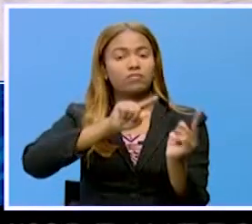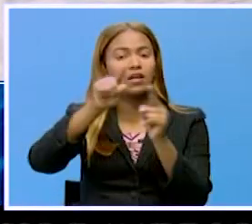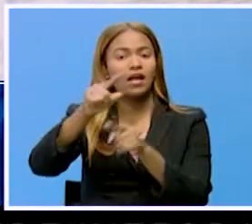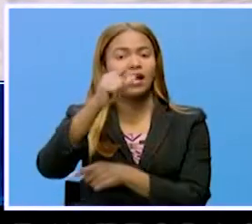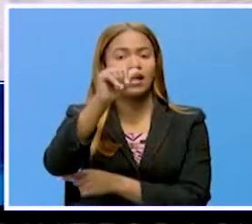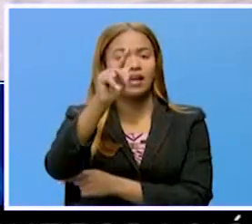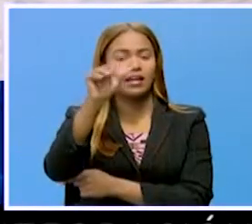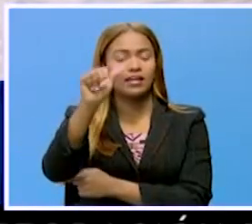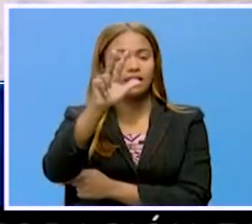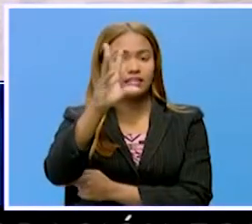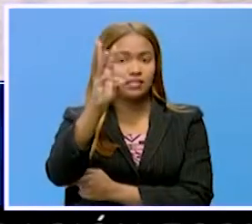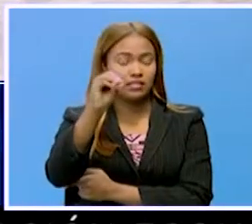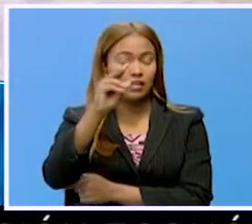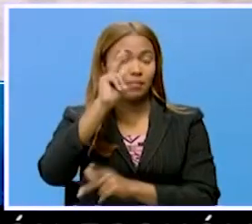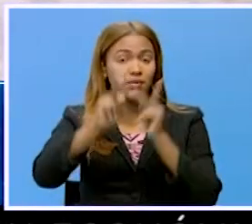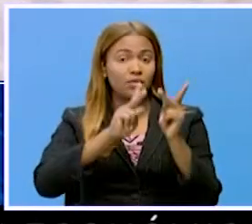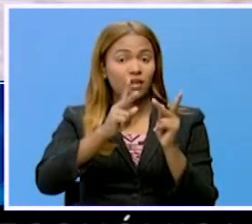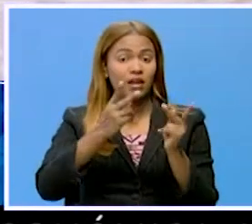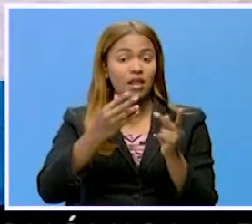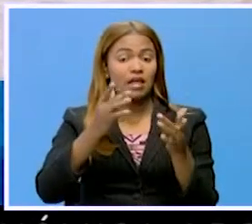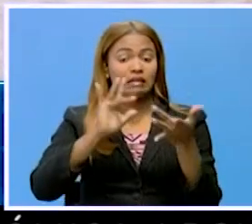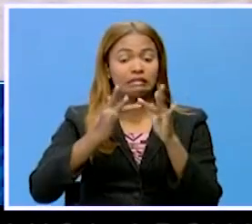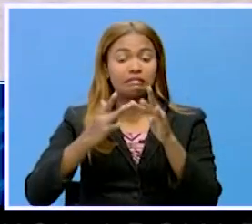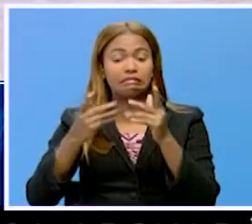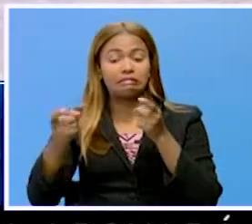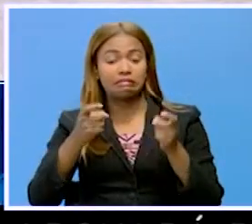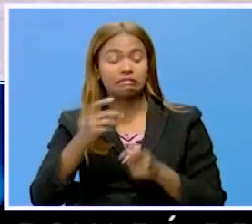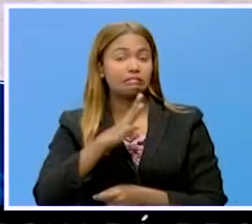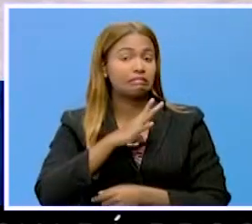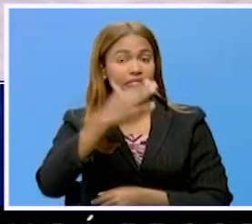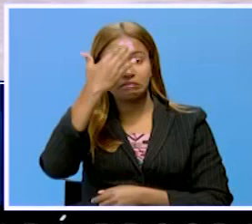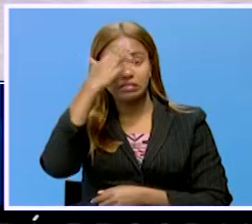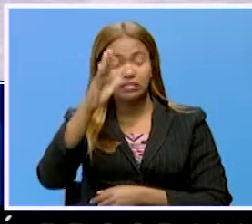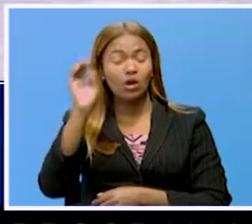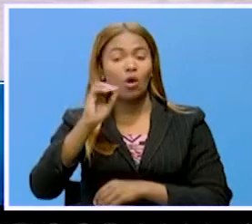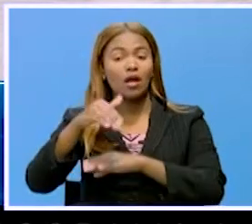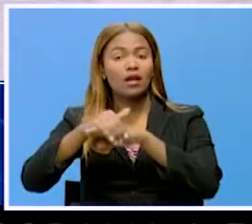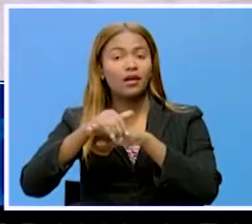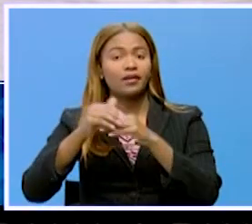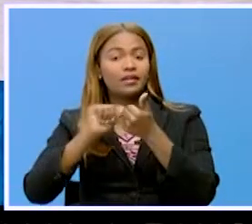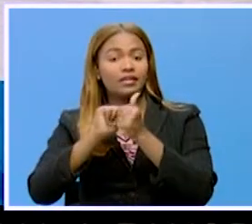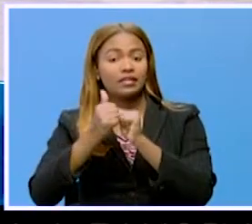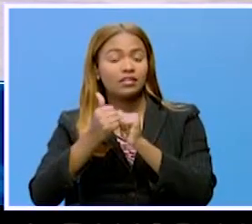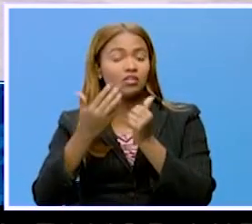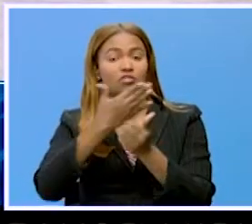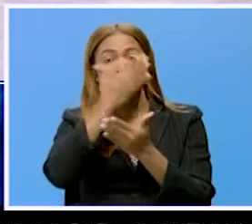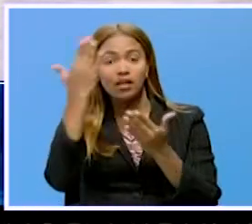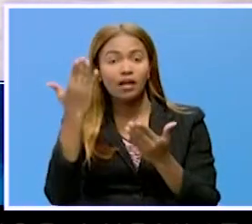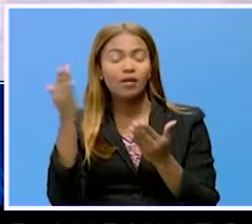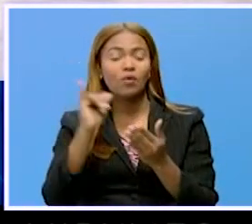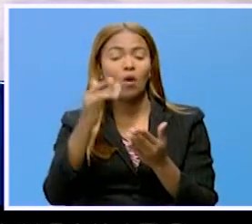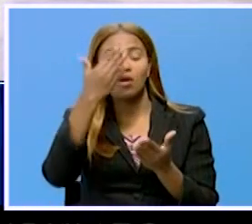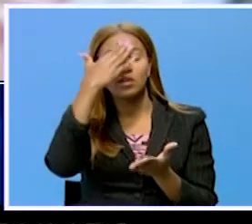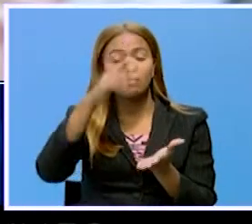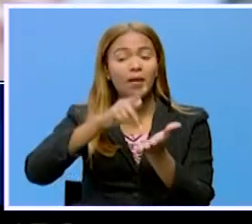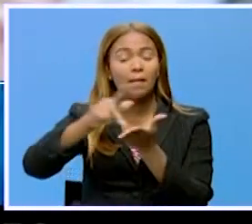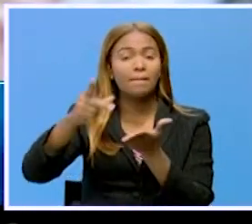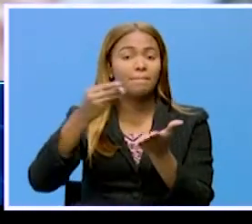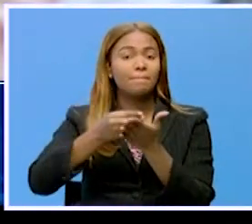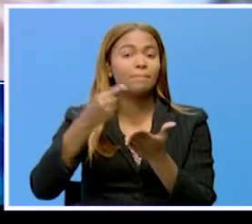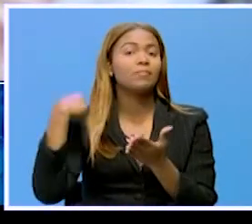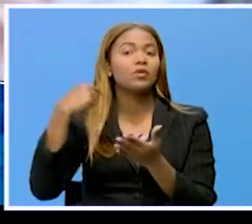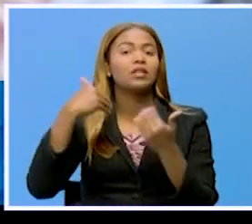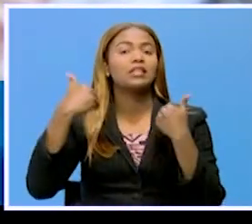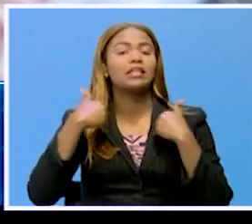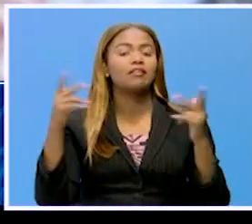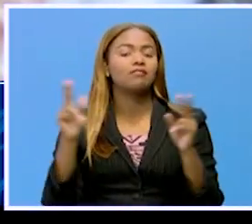360. Las personas que no manejen mucho la internet, que no manejen el idioma inglés, que no sepan cómo hacer el pago, pues nosotros